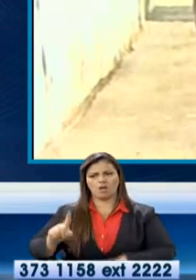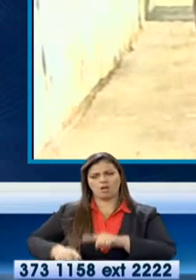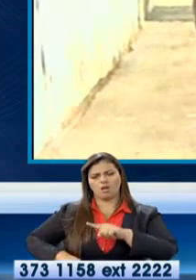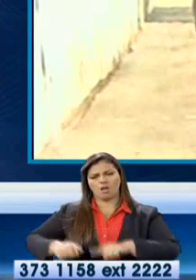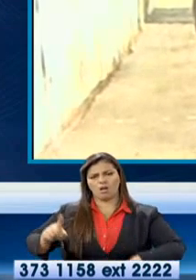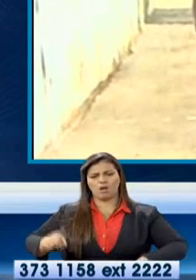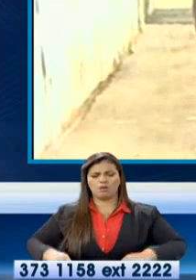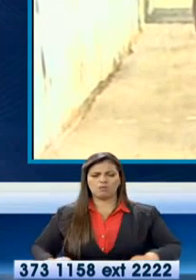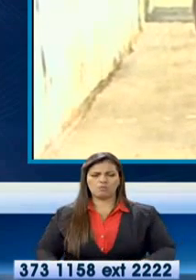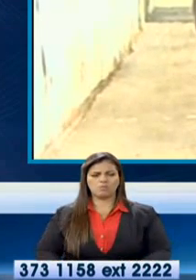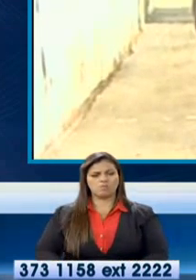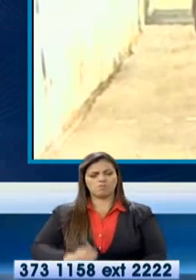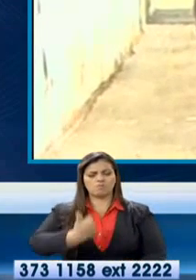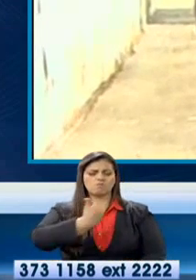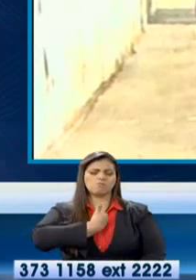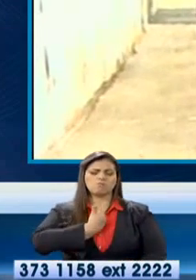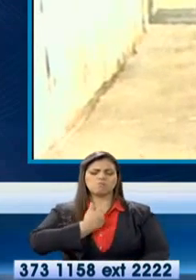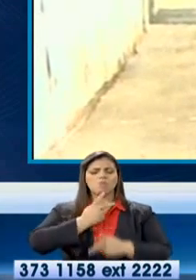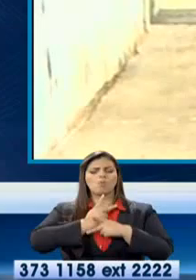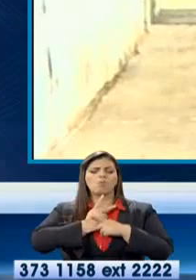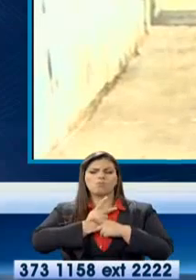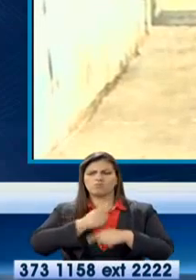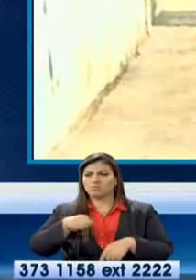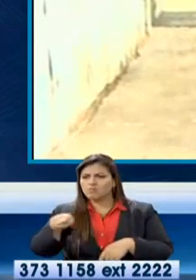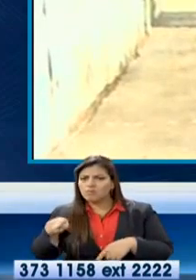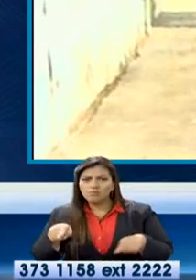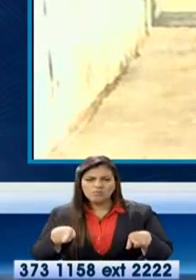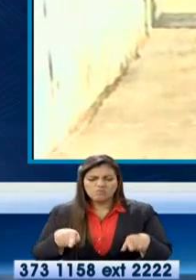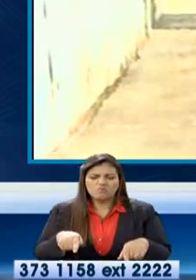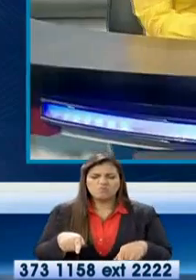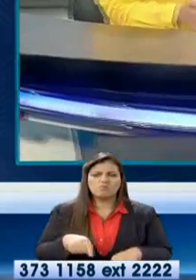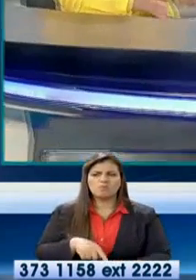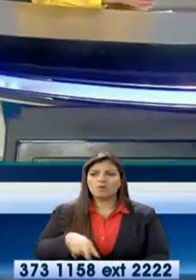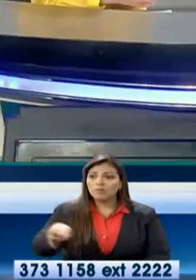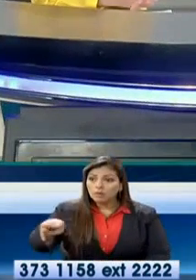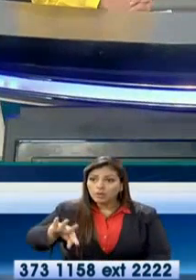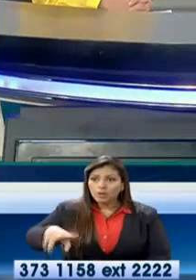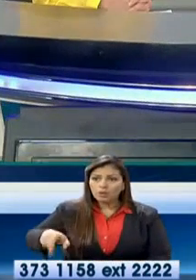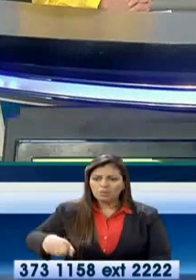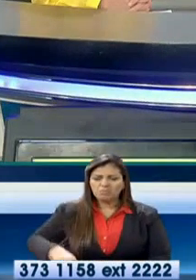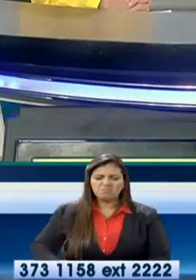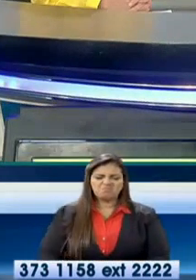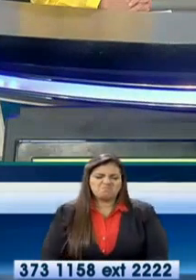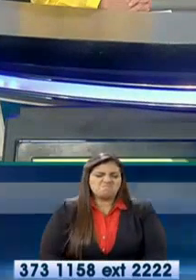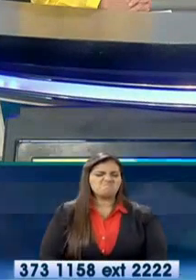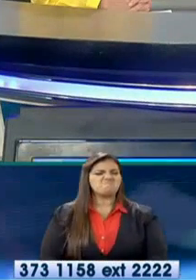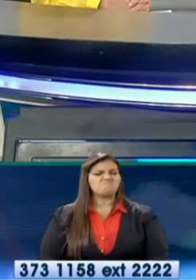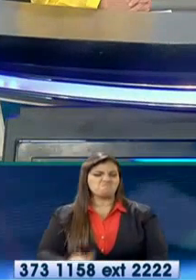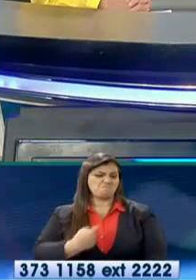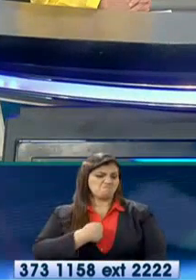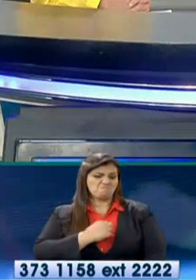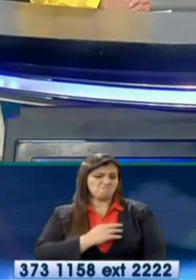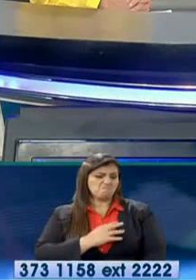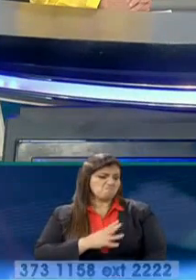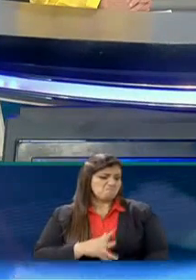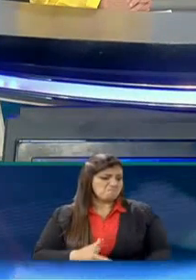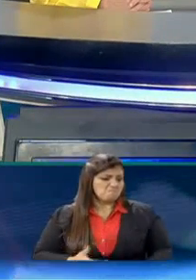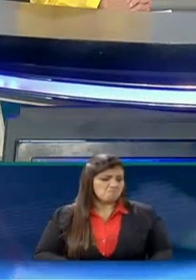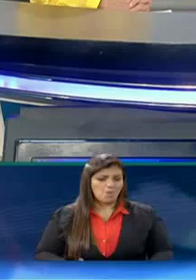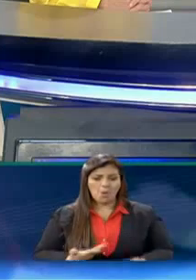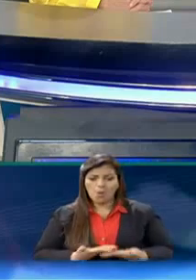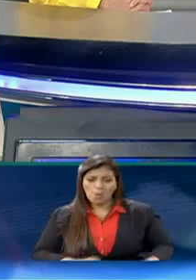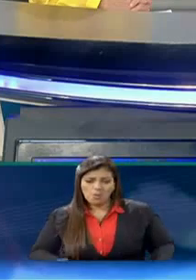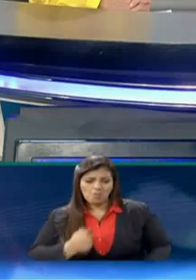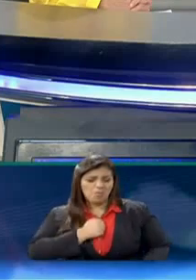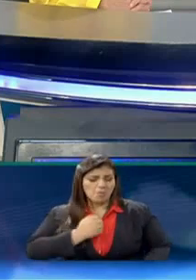la redundancia. Ah, el del frente están sacando unas cosas. Bueno, a mí que me importa, no es conmigo. Vamos a ver, no pues son si las mías. La casa de... Y cuando son las de uno.